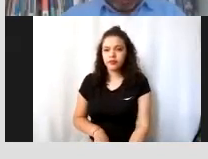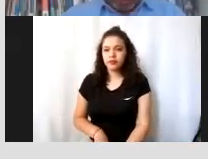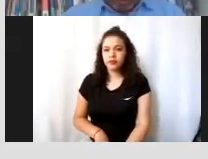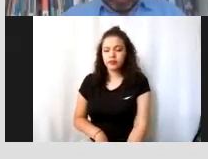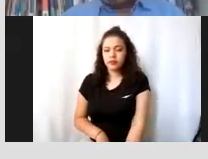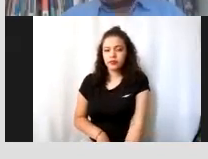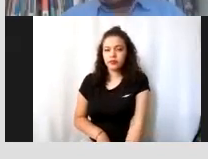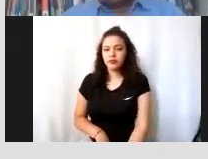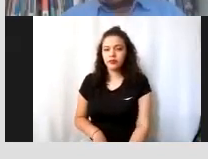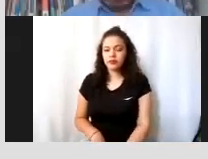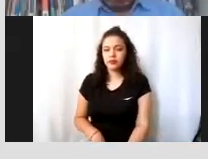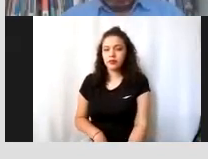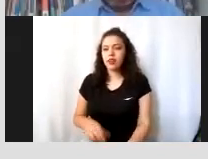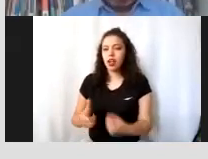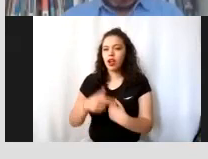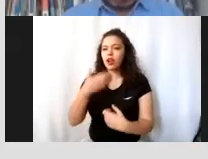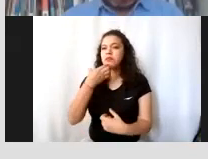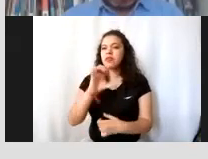¿Alguien que me pueda comentar al respecto?